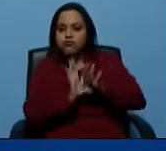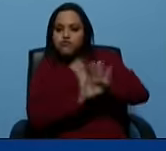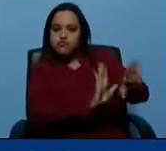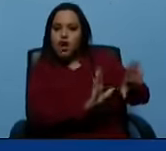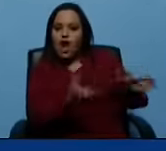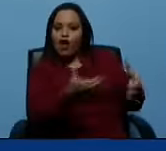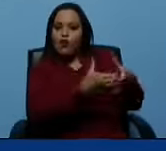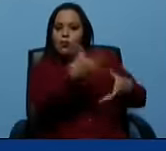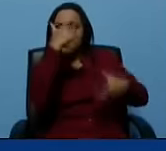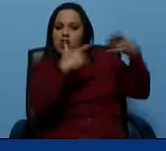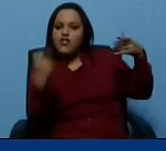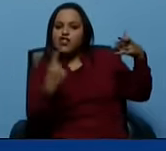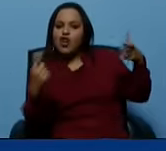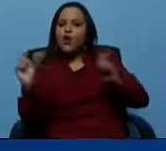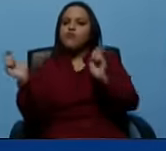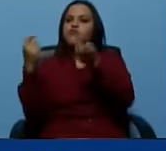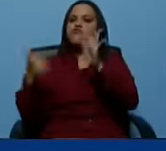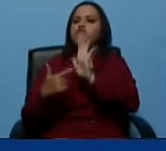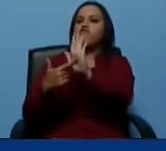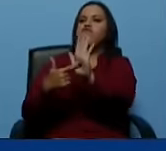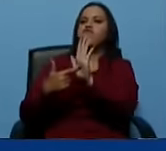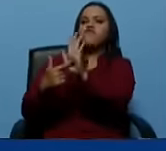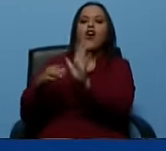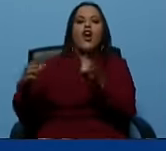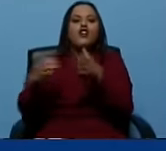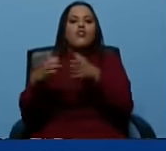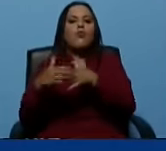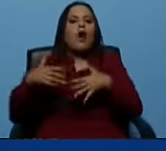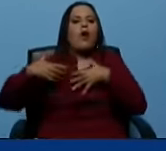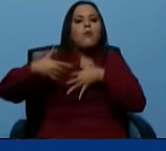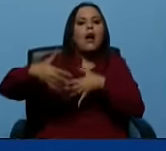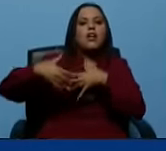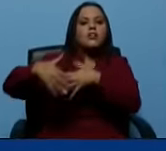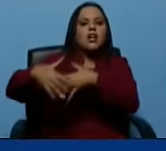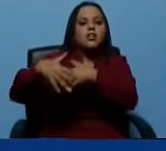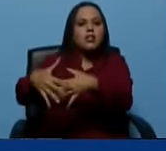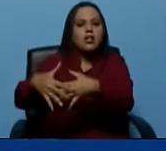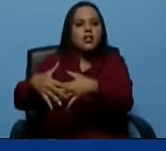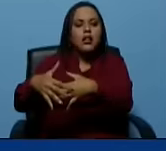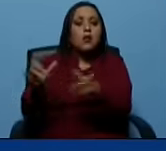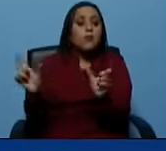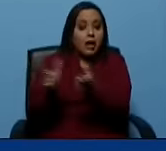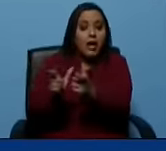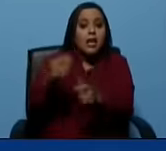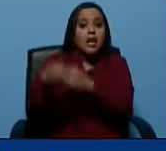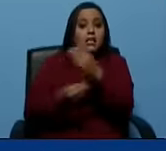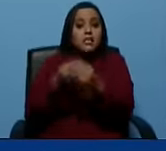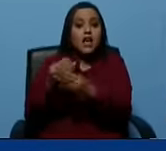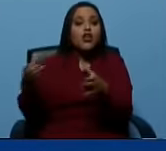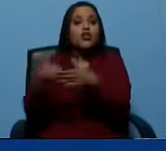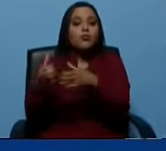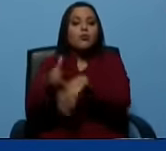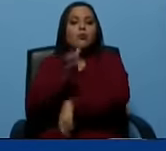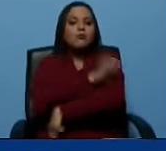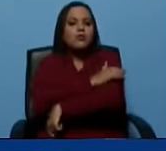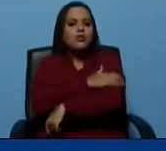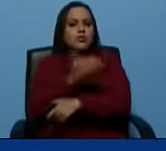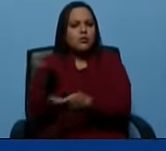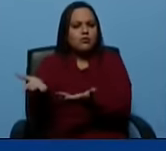solo visibilizaban las movilizaciones bastante escuetas y pequeñas que hacía el sector fascista.